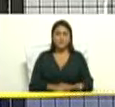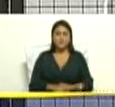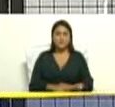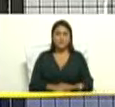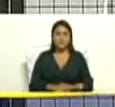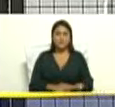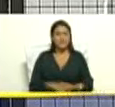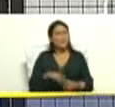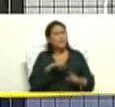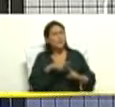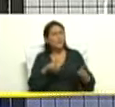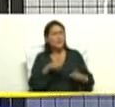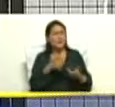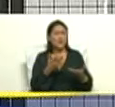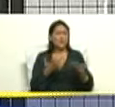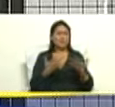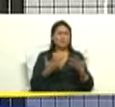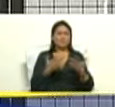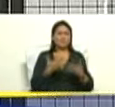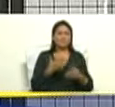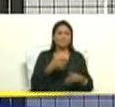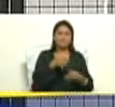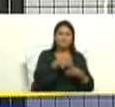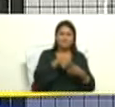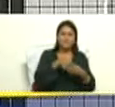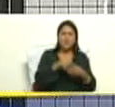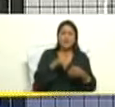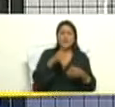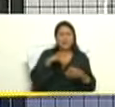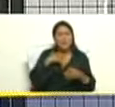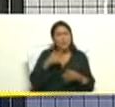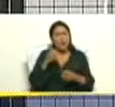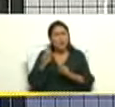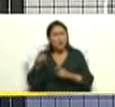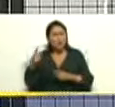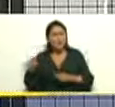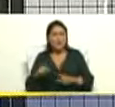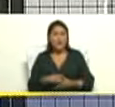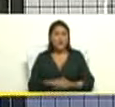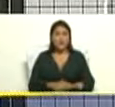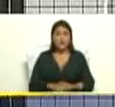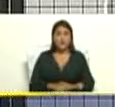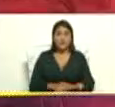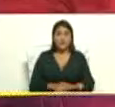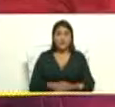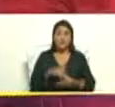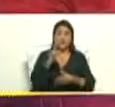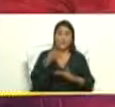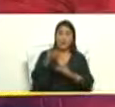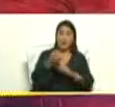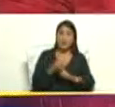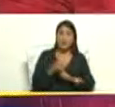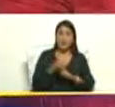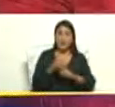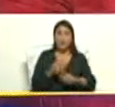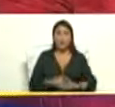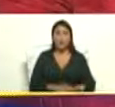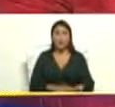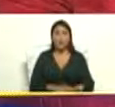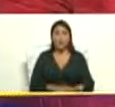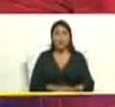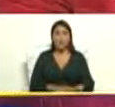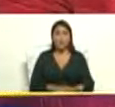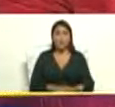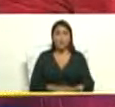aparato electoral y Chávez dijo hay una ventana de oportunidad Confiemos en el pueblo metámonos por ese camino